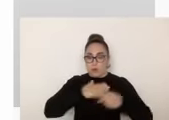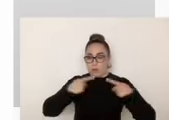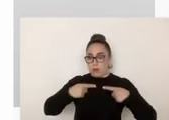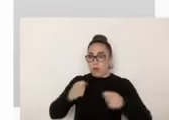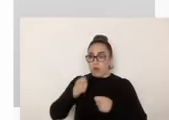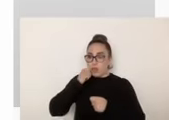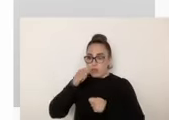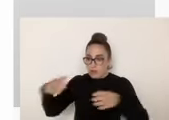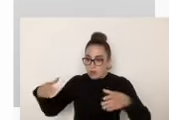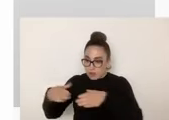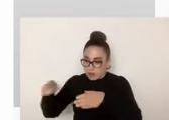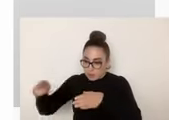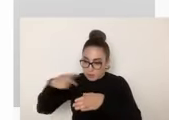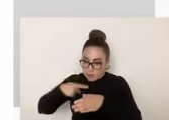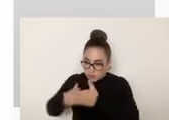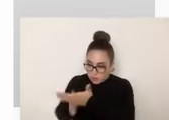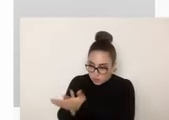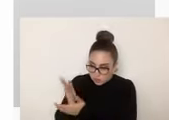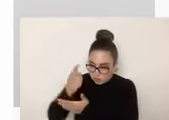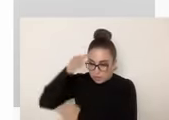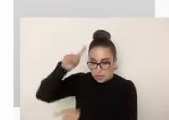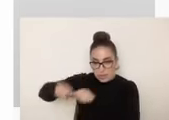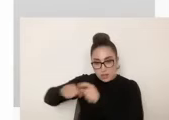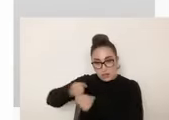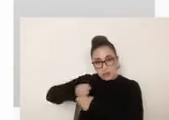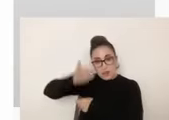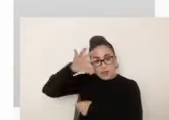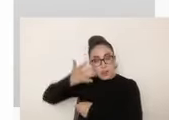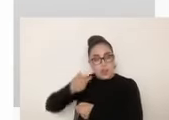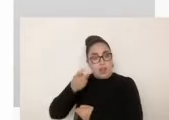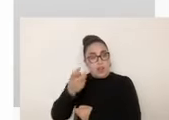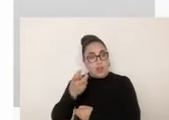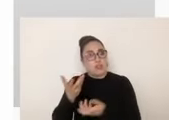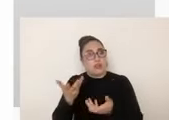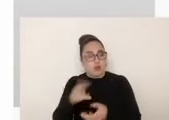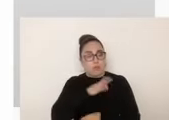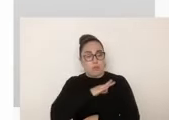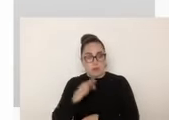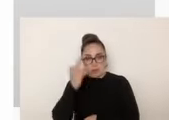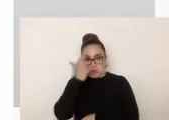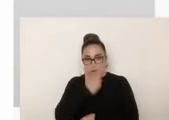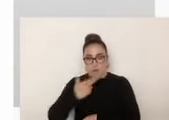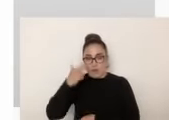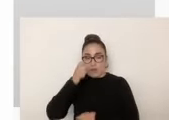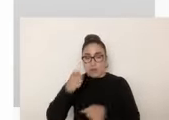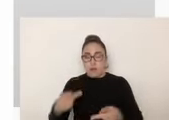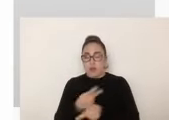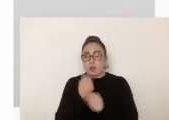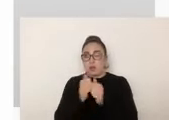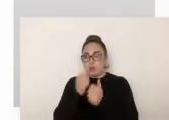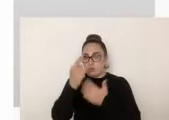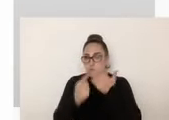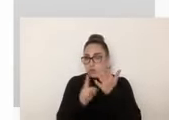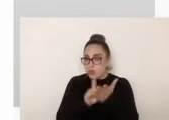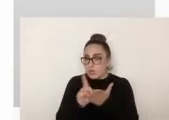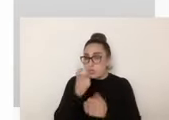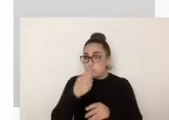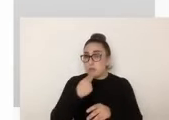autonomía para quitarle el paraguas. Y eso el consecuencialismo lo puede tener, por supuesto, en cuenta. Los derechos cuentan. Lo único que no